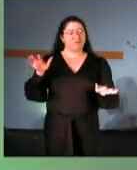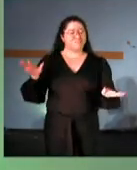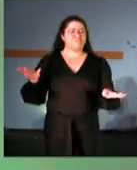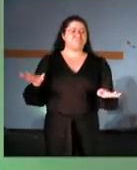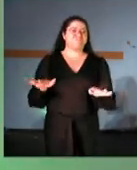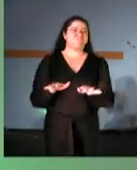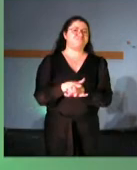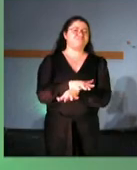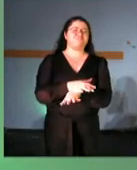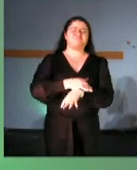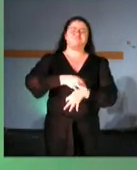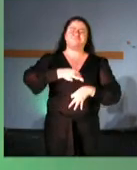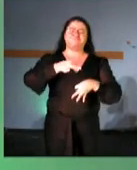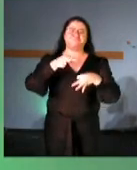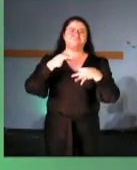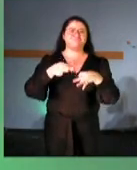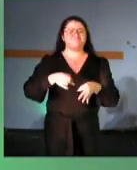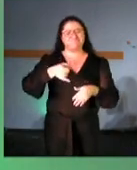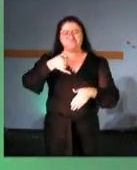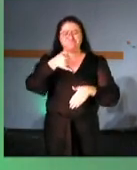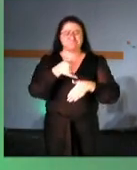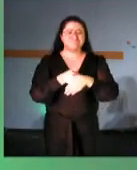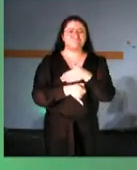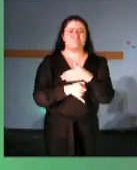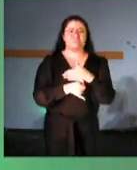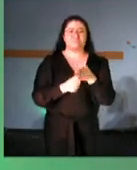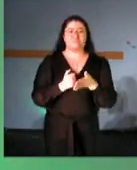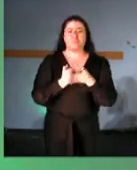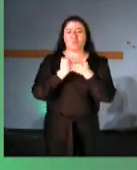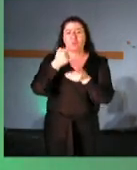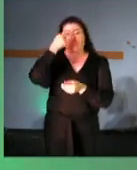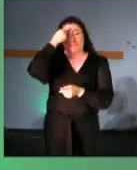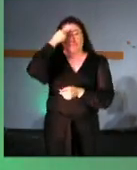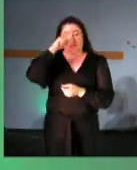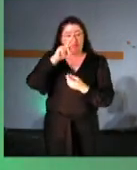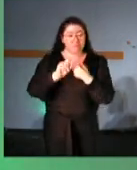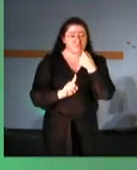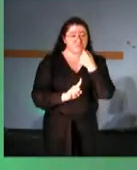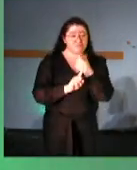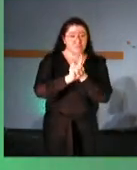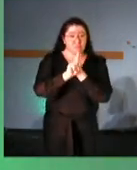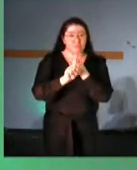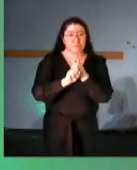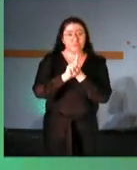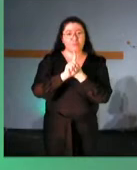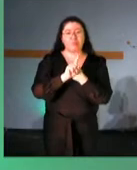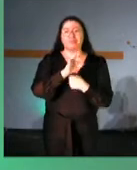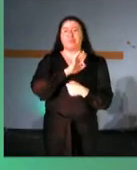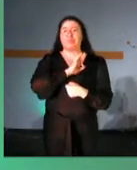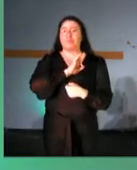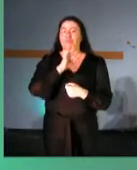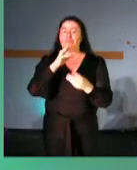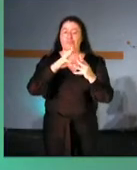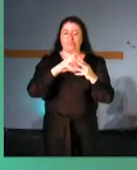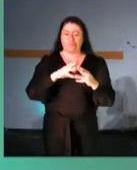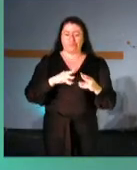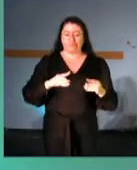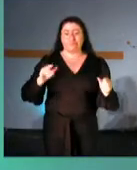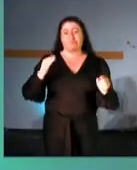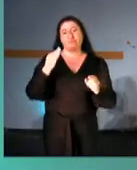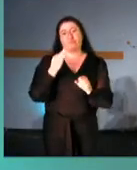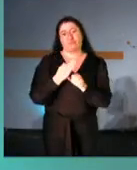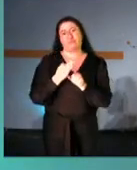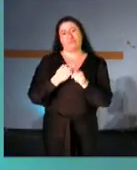profundos que permitan enfrentar todos los gravísimos problemas que actualmente enfrenta la humanidad.